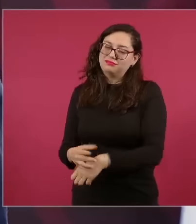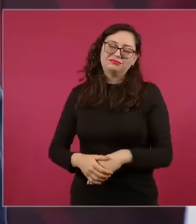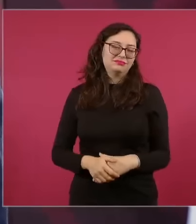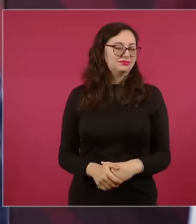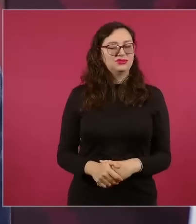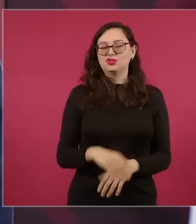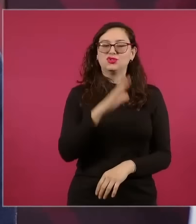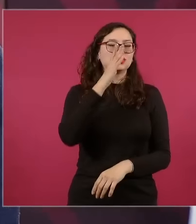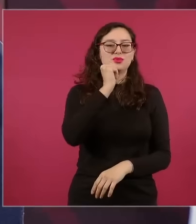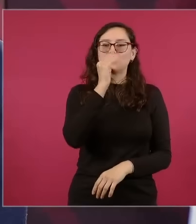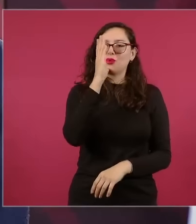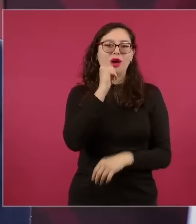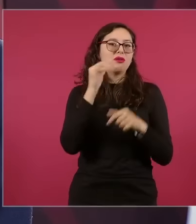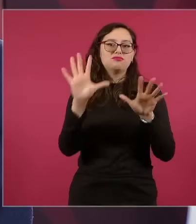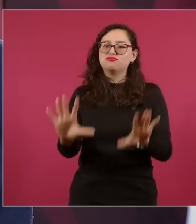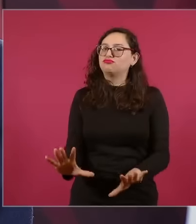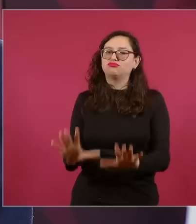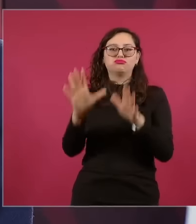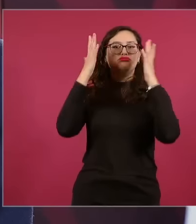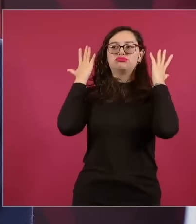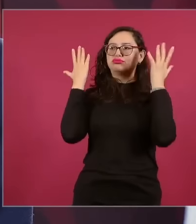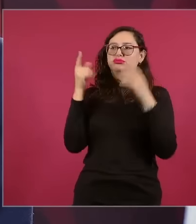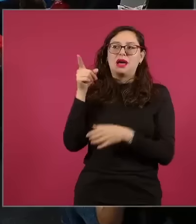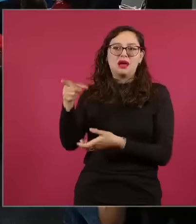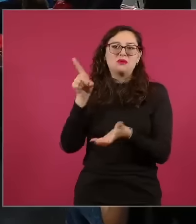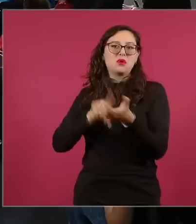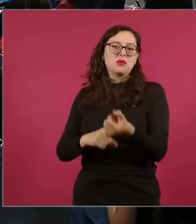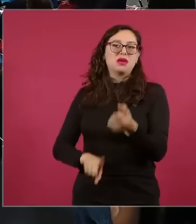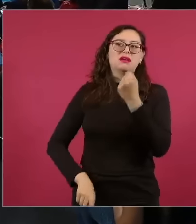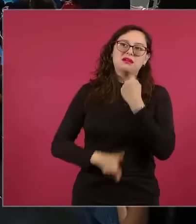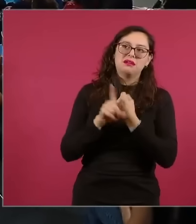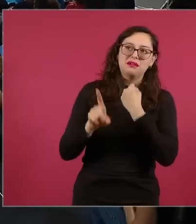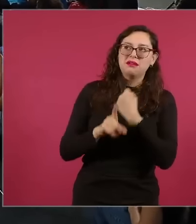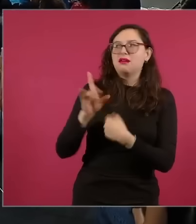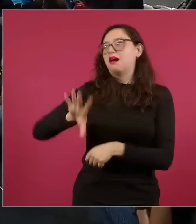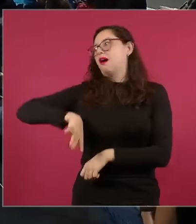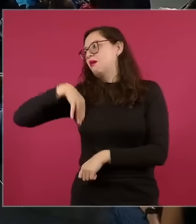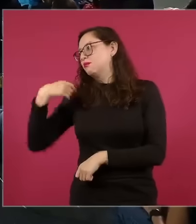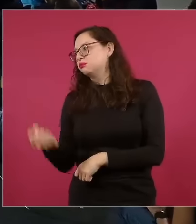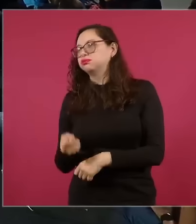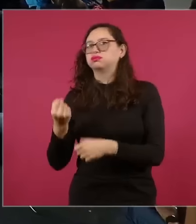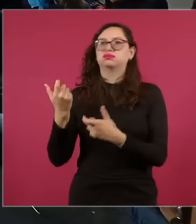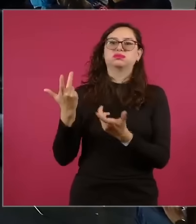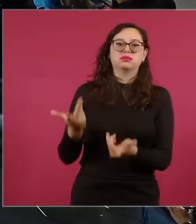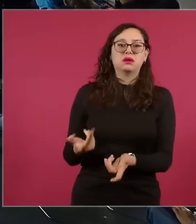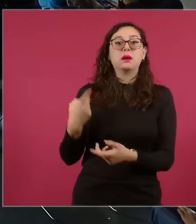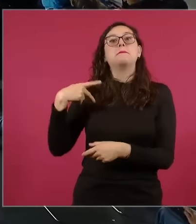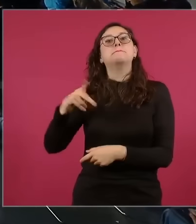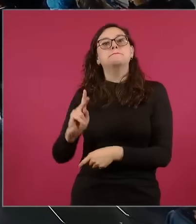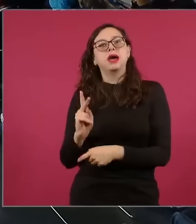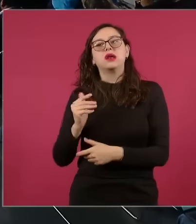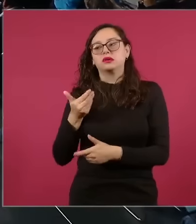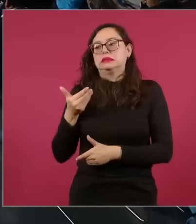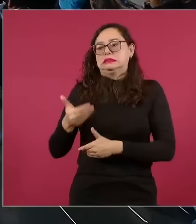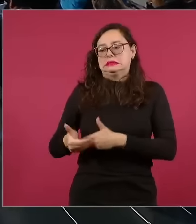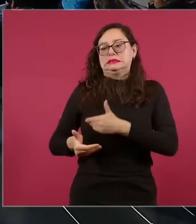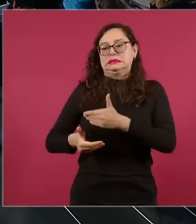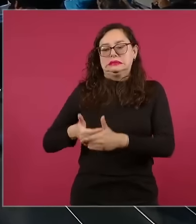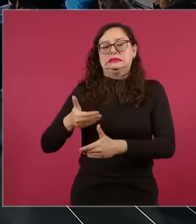abusos de autoridad pero el juez va a tener